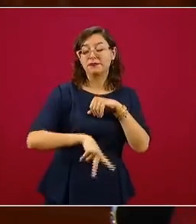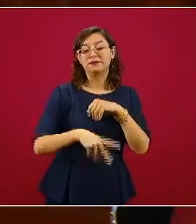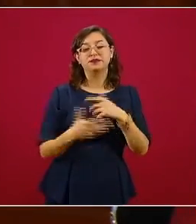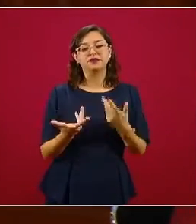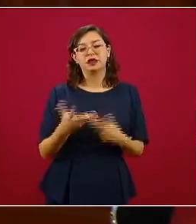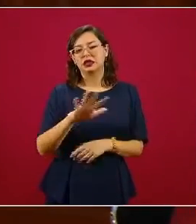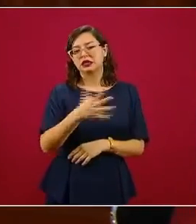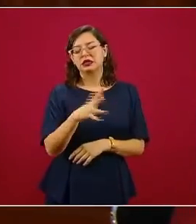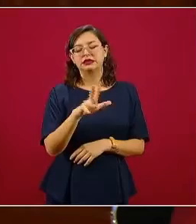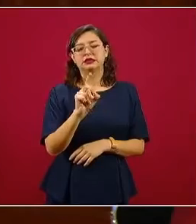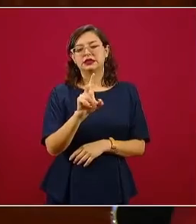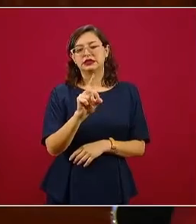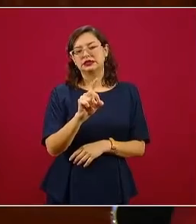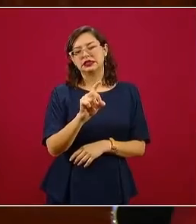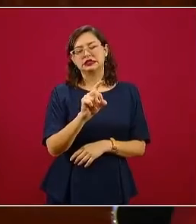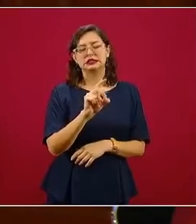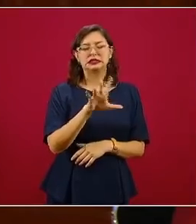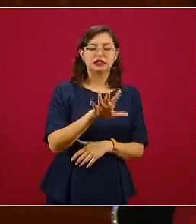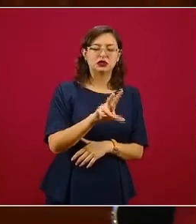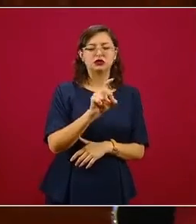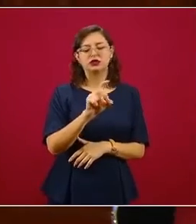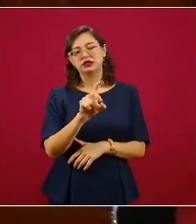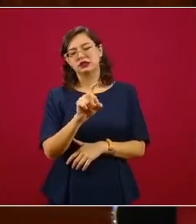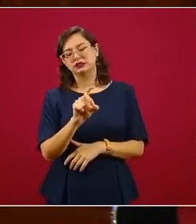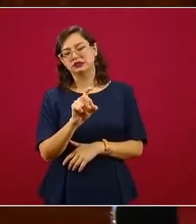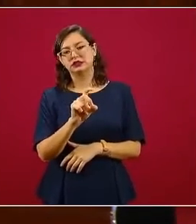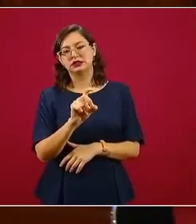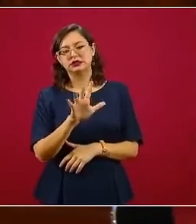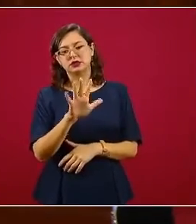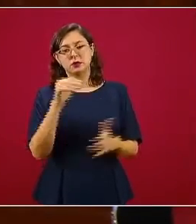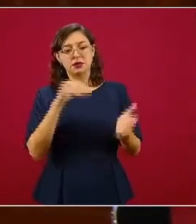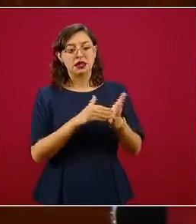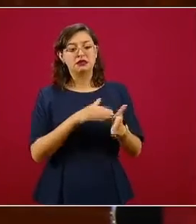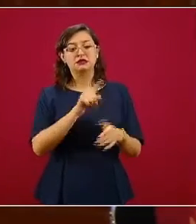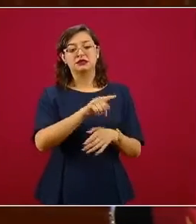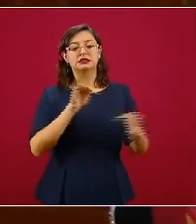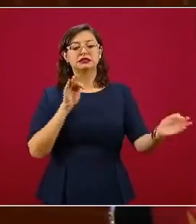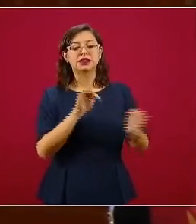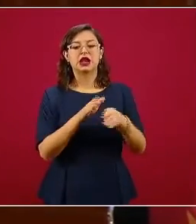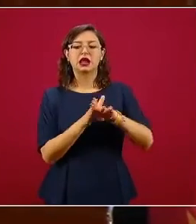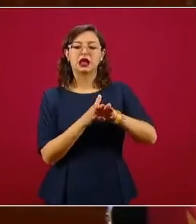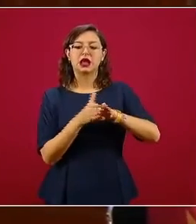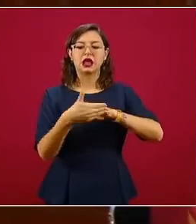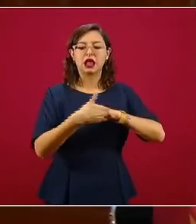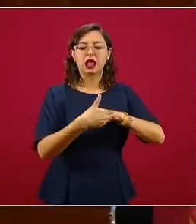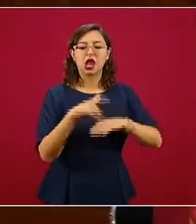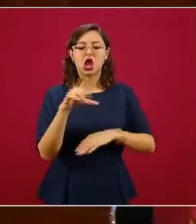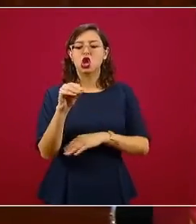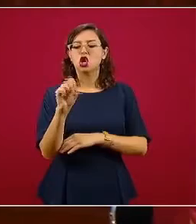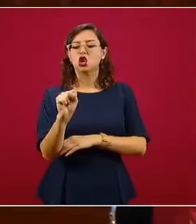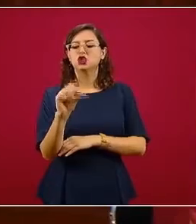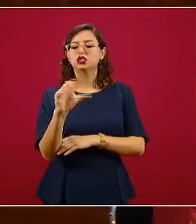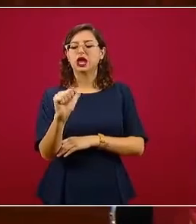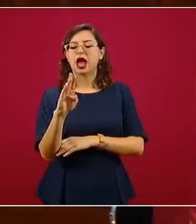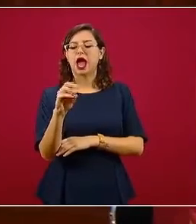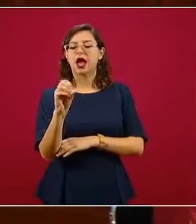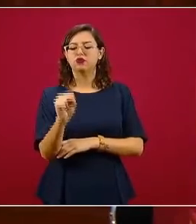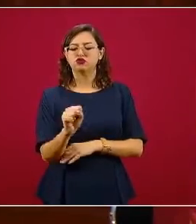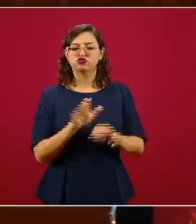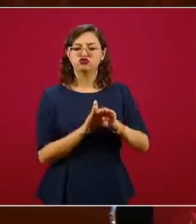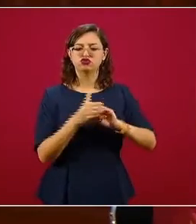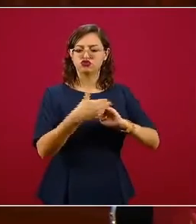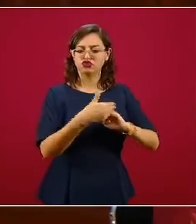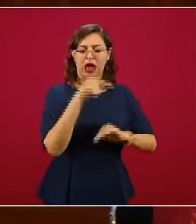de 35,000, 34,500, están en Los Cabos. Entonces, estas personas de verdad cada